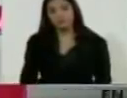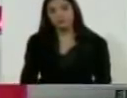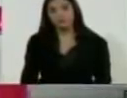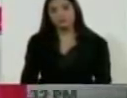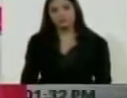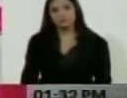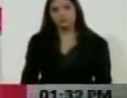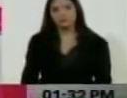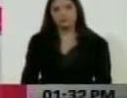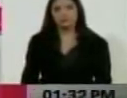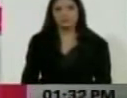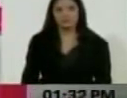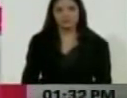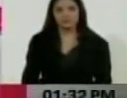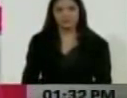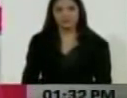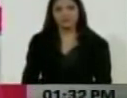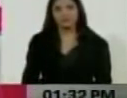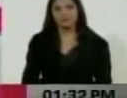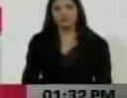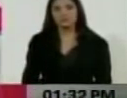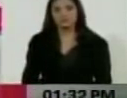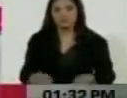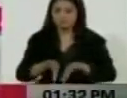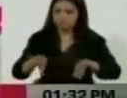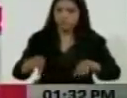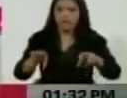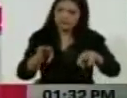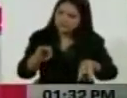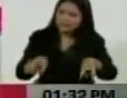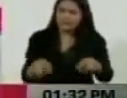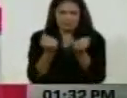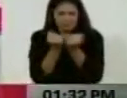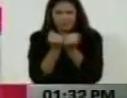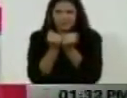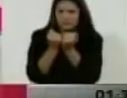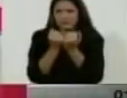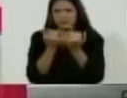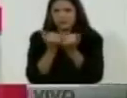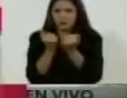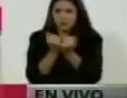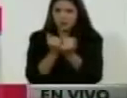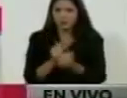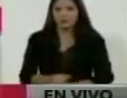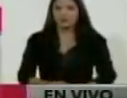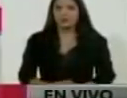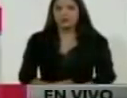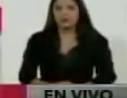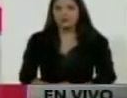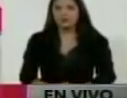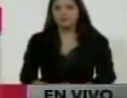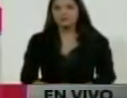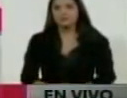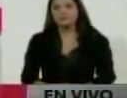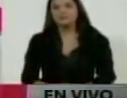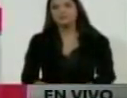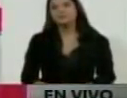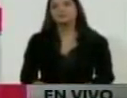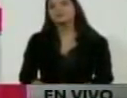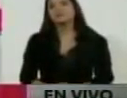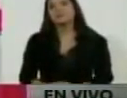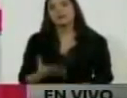¿verdad? Se paren la sillita, ¿vale? Están ahí como apretaditos. Un saludo a Aristóbulo Isturiz,